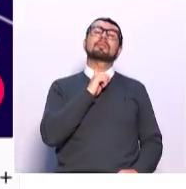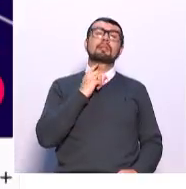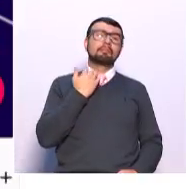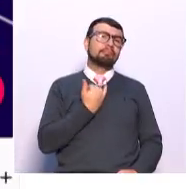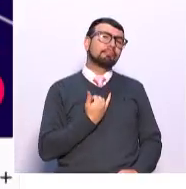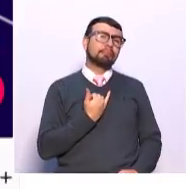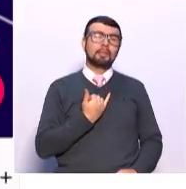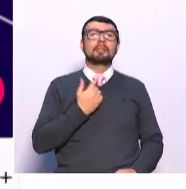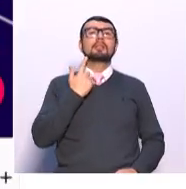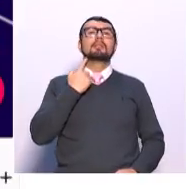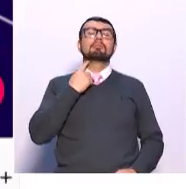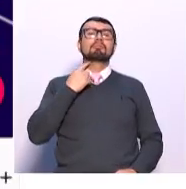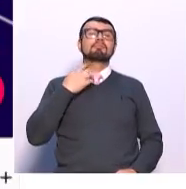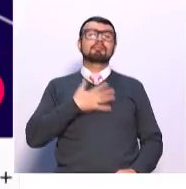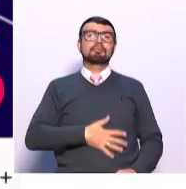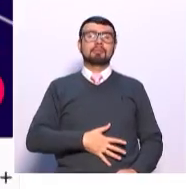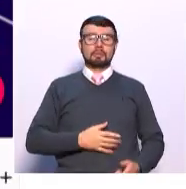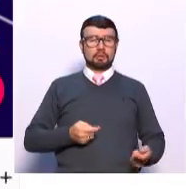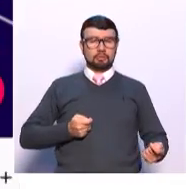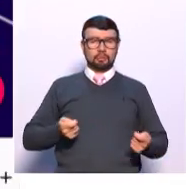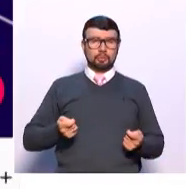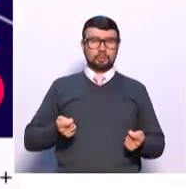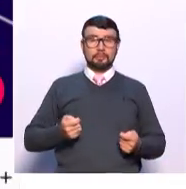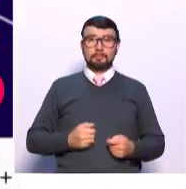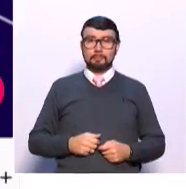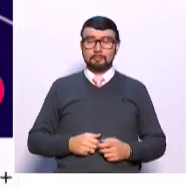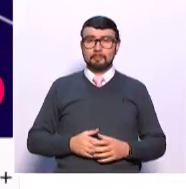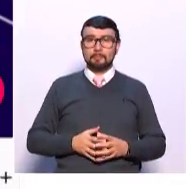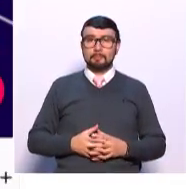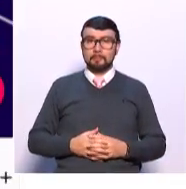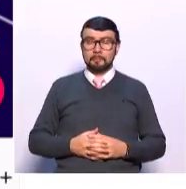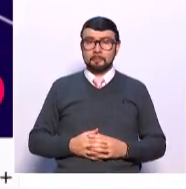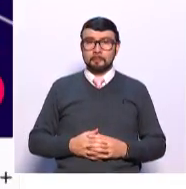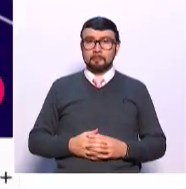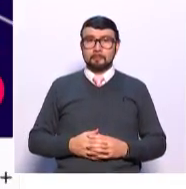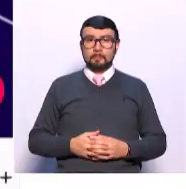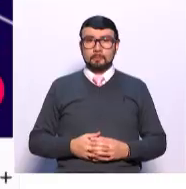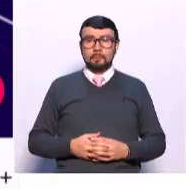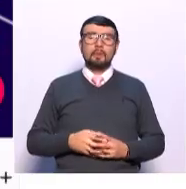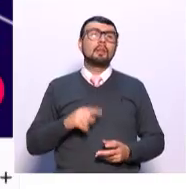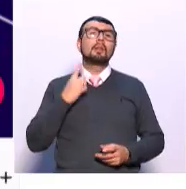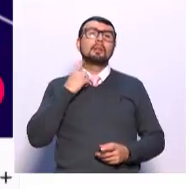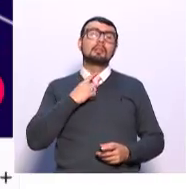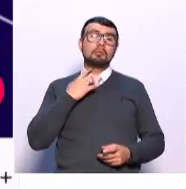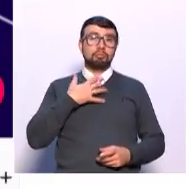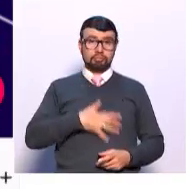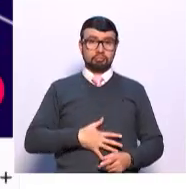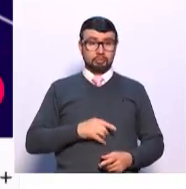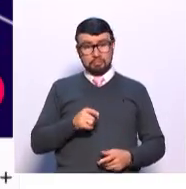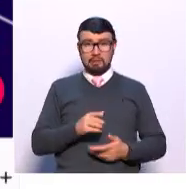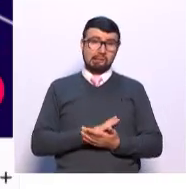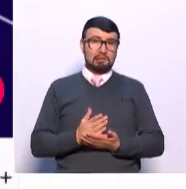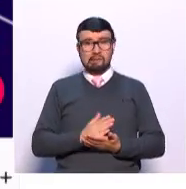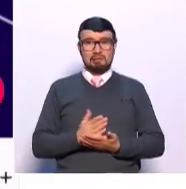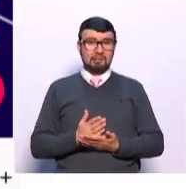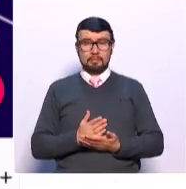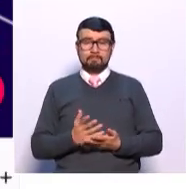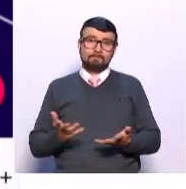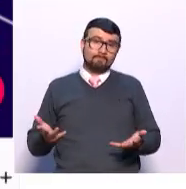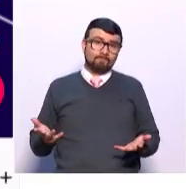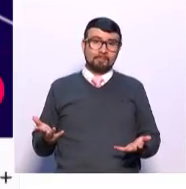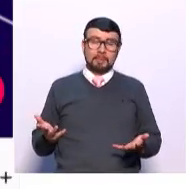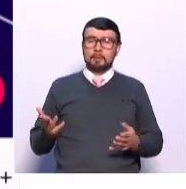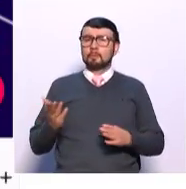está la hipófisis pituitaria pineal ahí como chiquita la nariz y si esta glándula funciona mal entonces ya puede